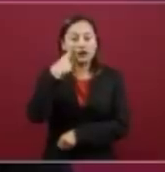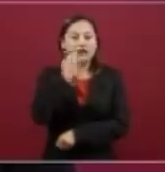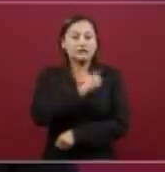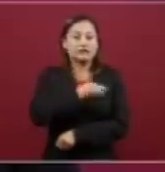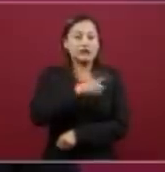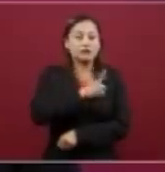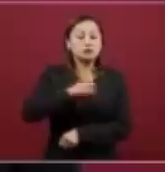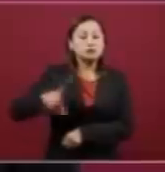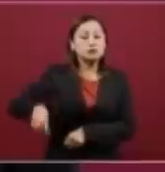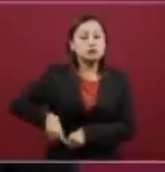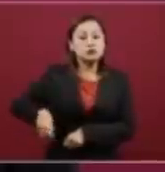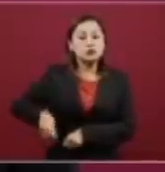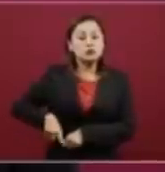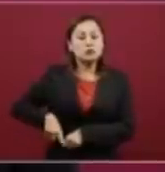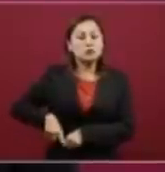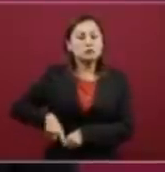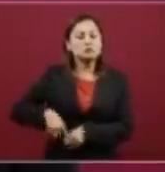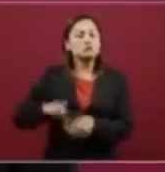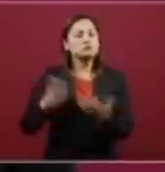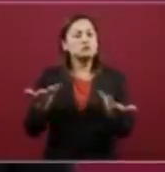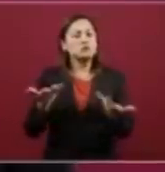opera solo